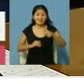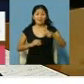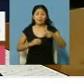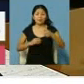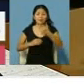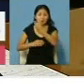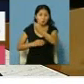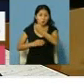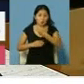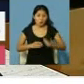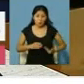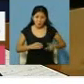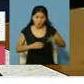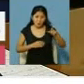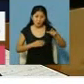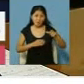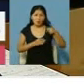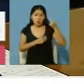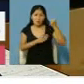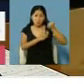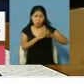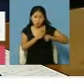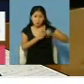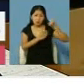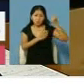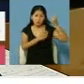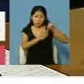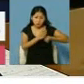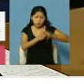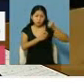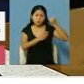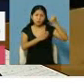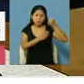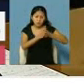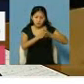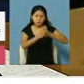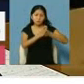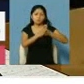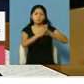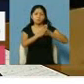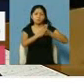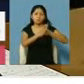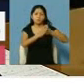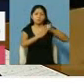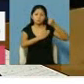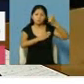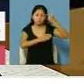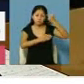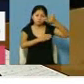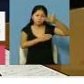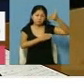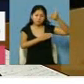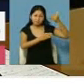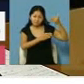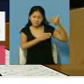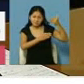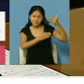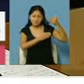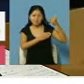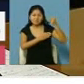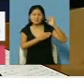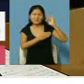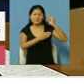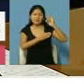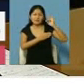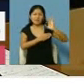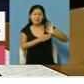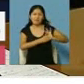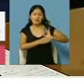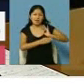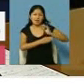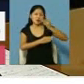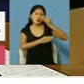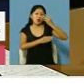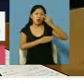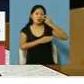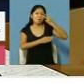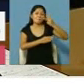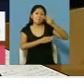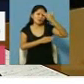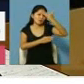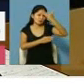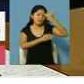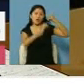nuestro gobierno a través de una política de Estado que se ha tomado allá a principios de diciembre del año